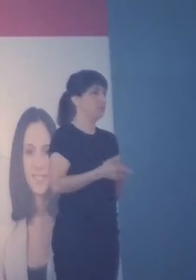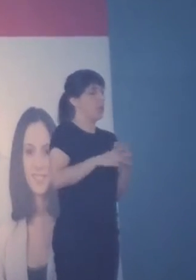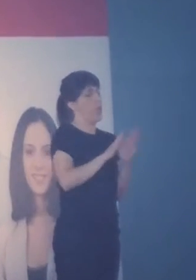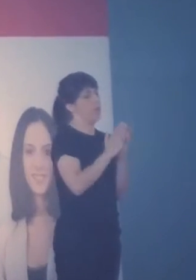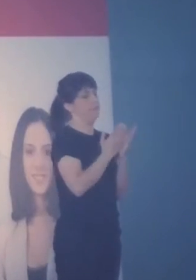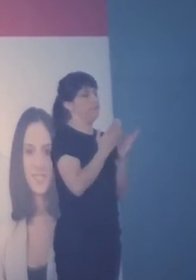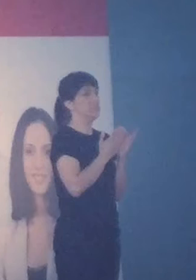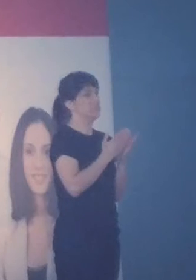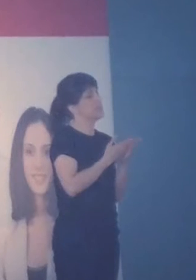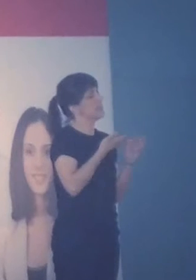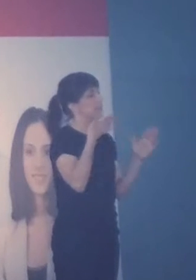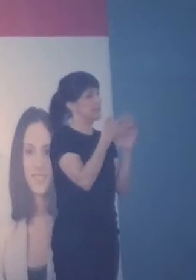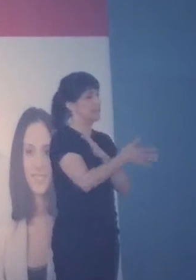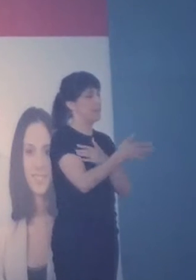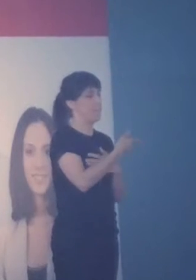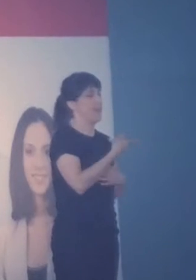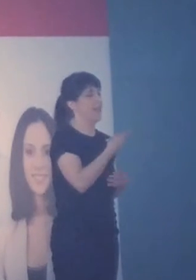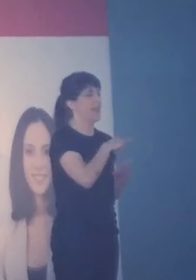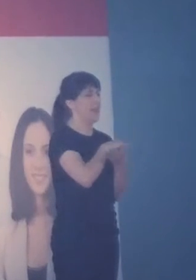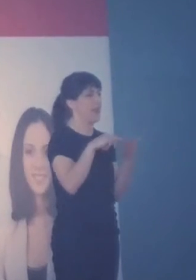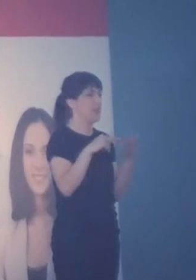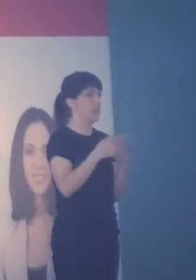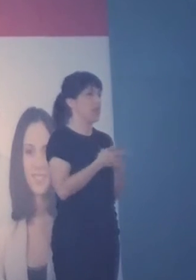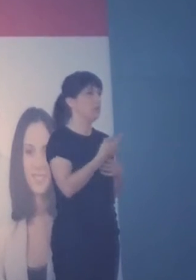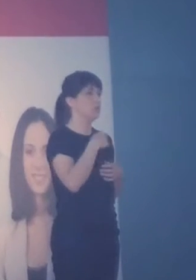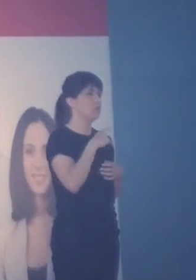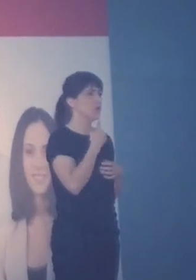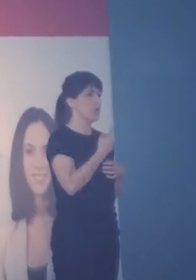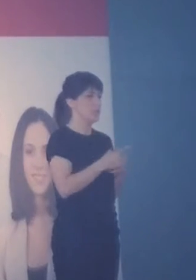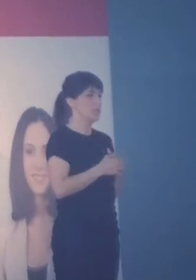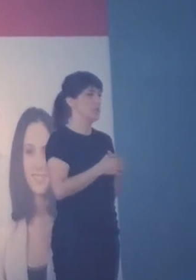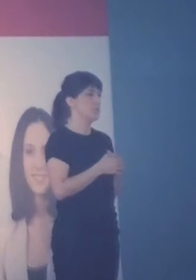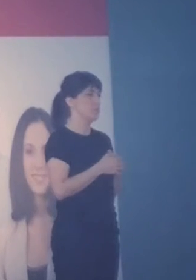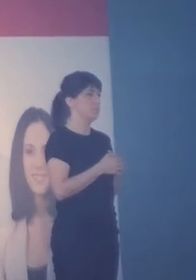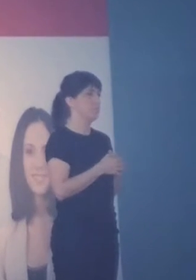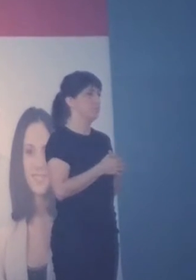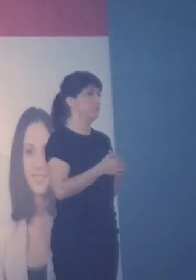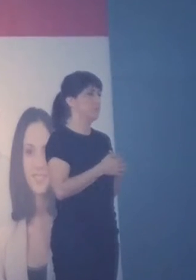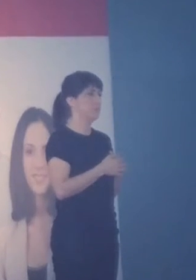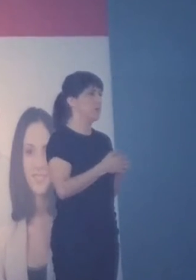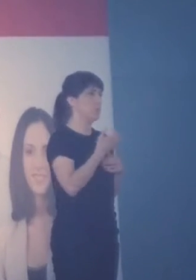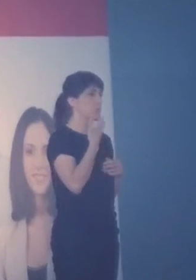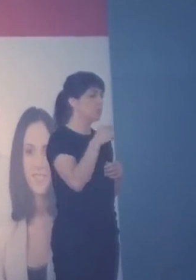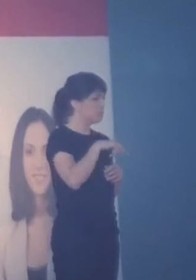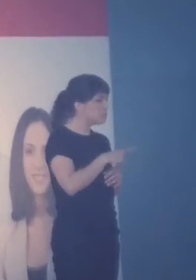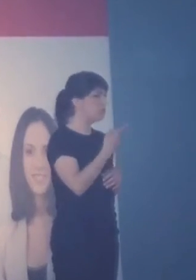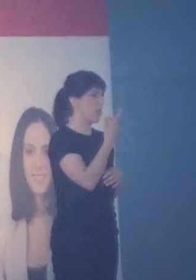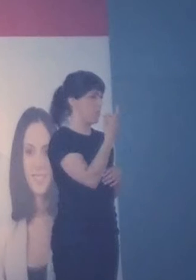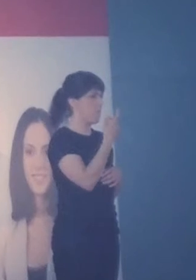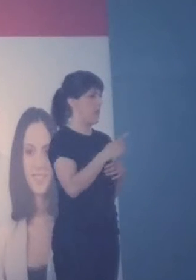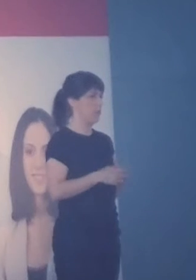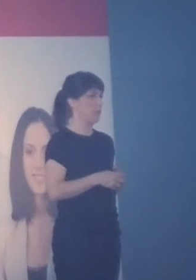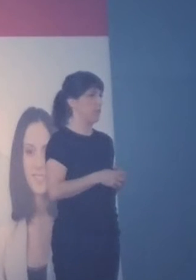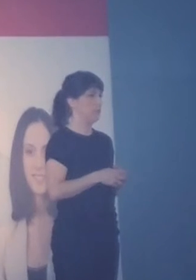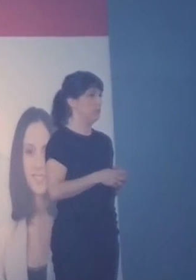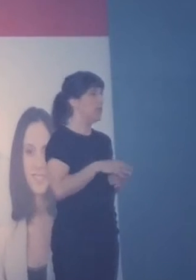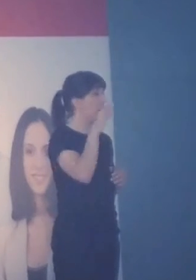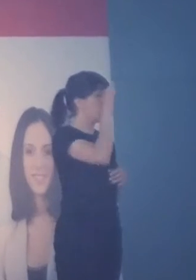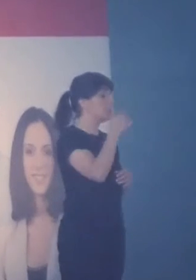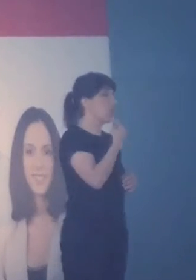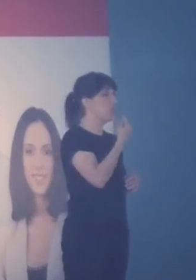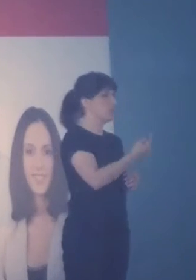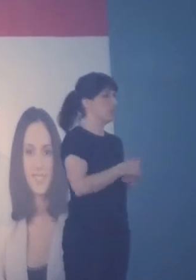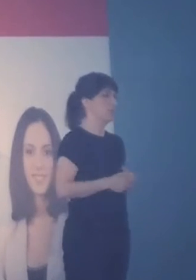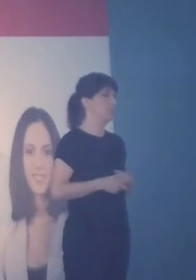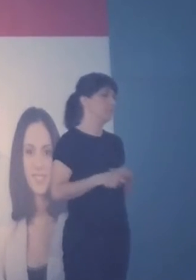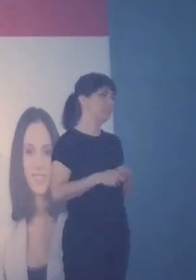metro, nós decimos tal e tal, nós decimos que isto é necesario, e